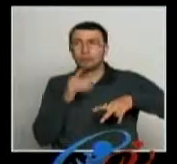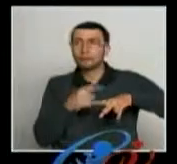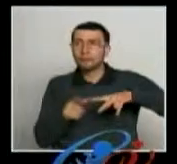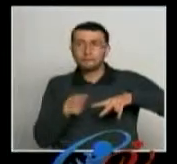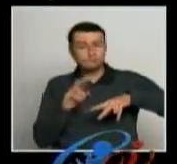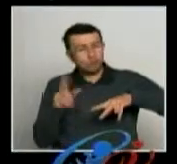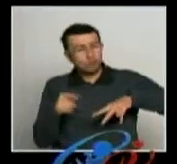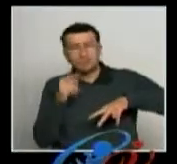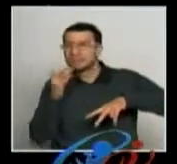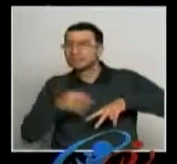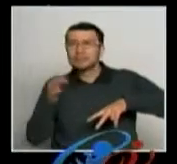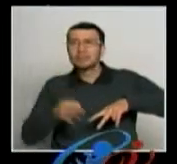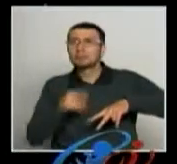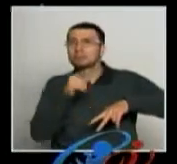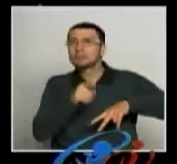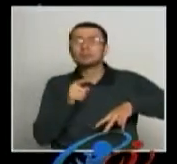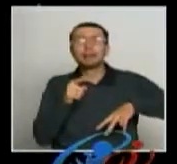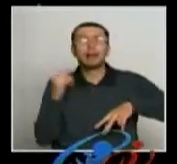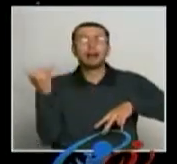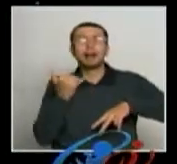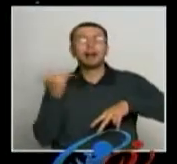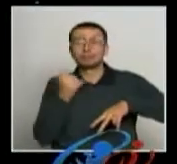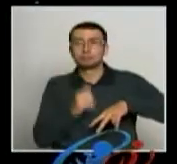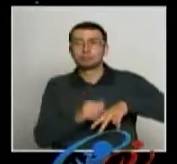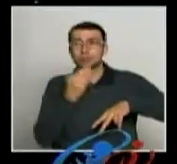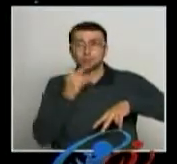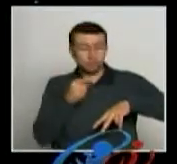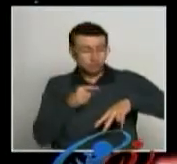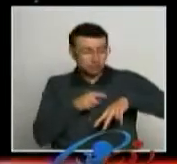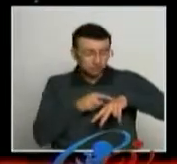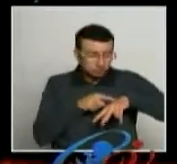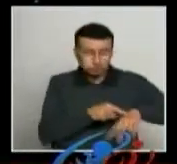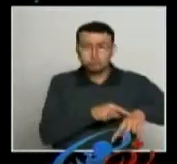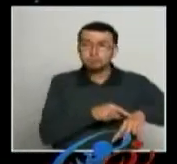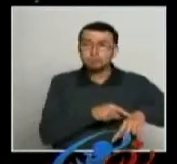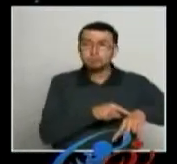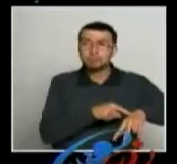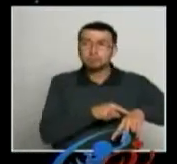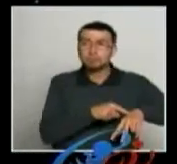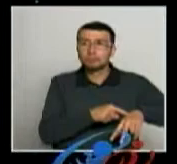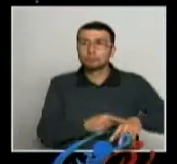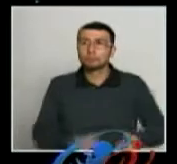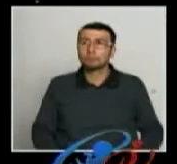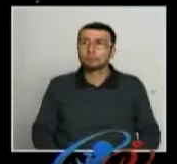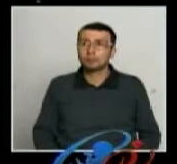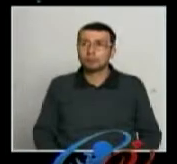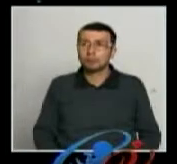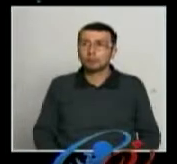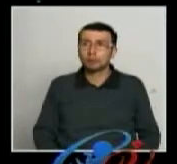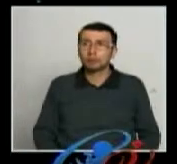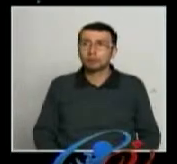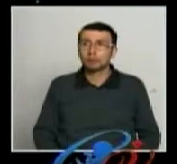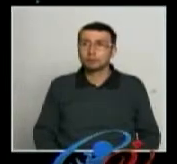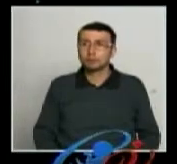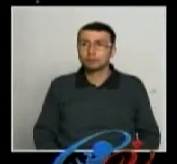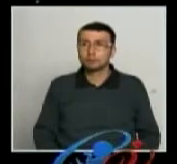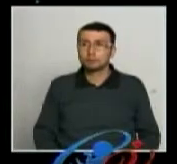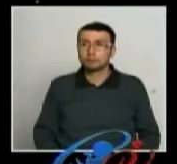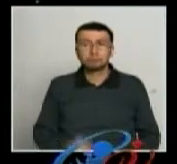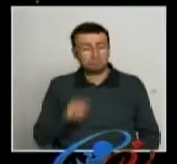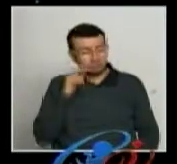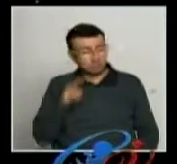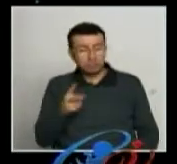azul. Las venas nosotros las podemos colapsar, va a hacer una presión con el traductor acá y vemos que esta vena se colapsó,